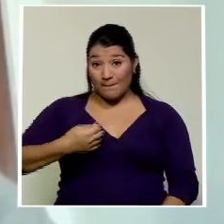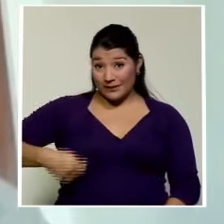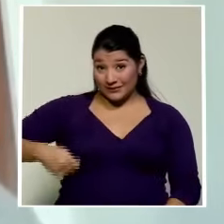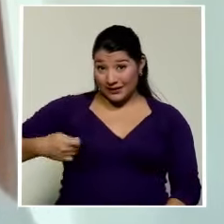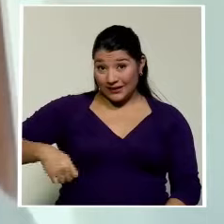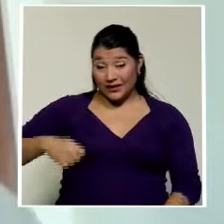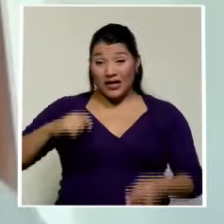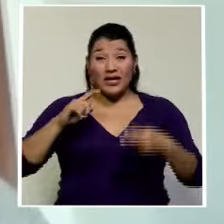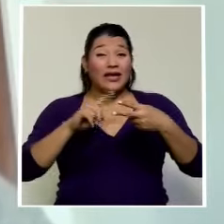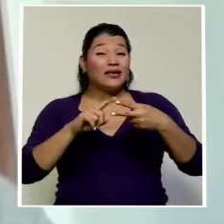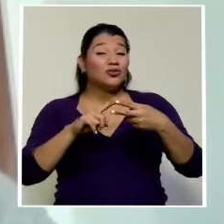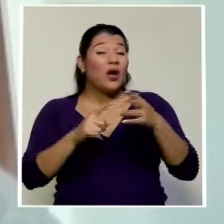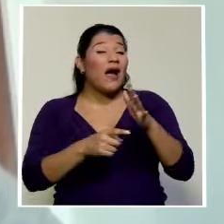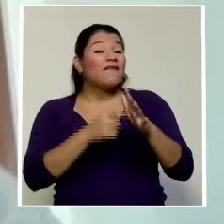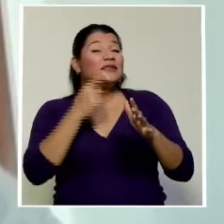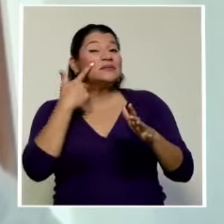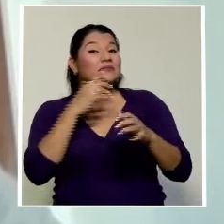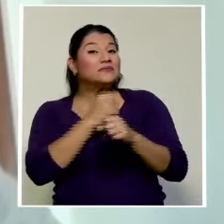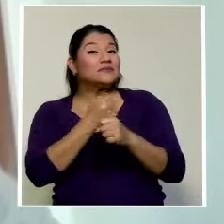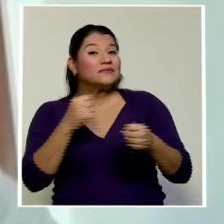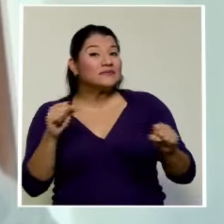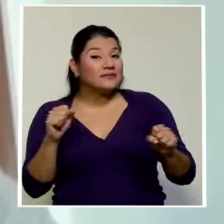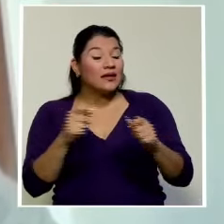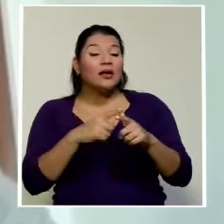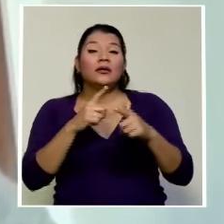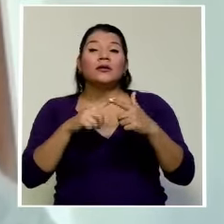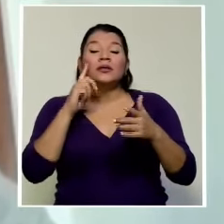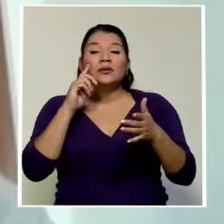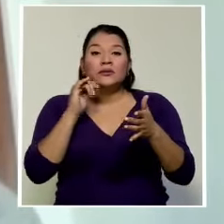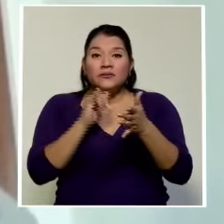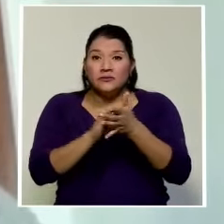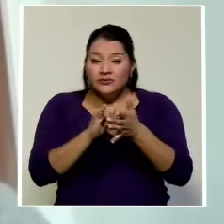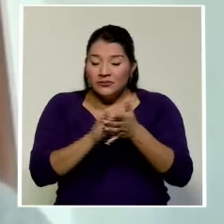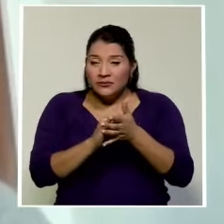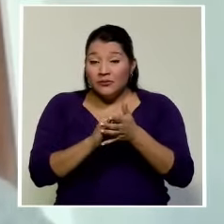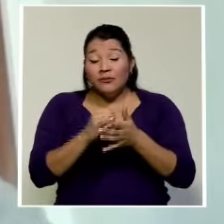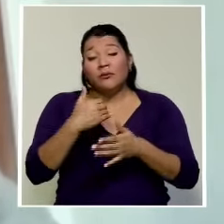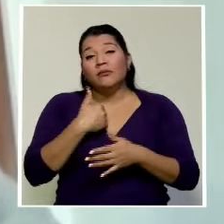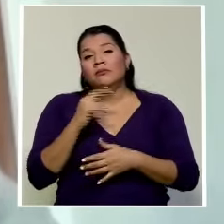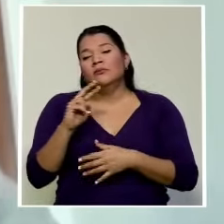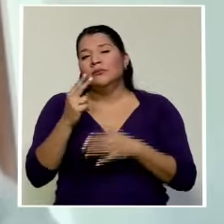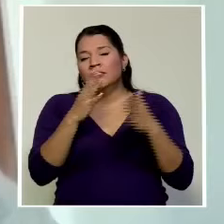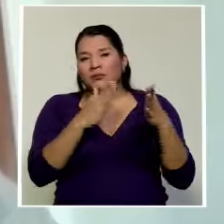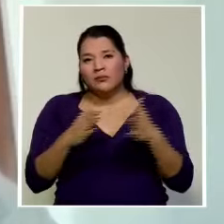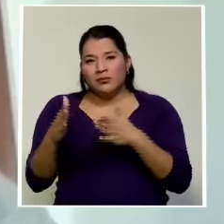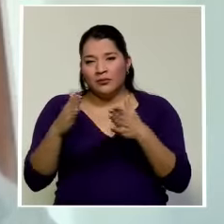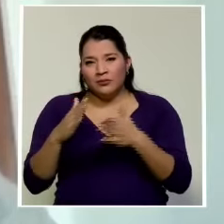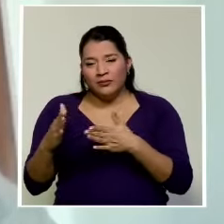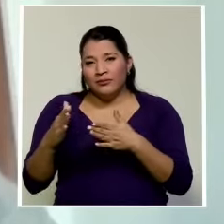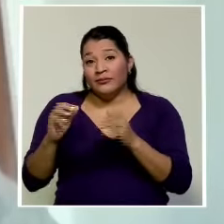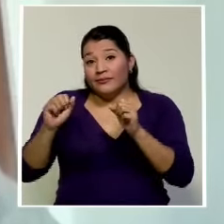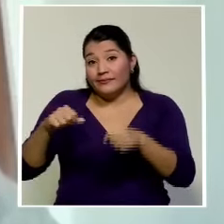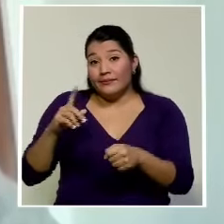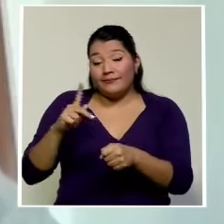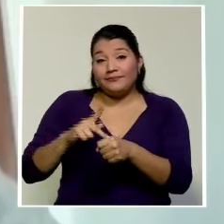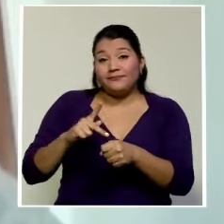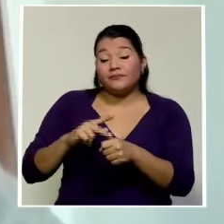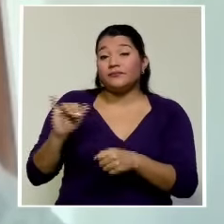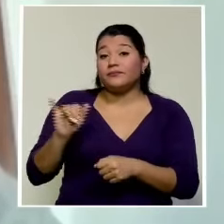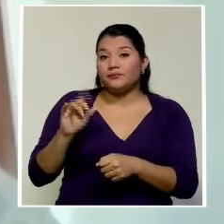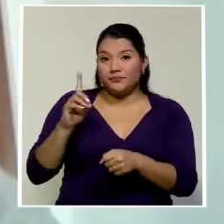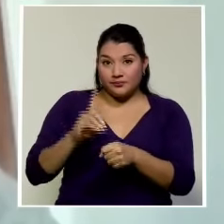un tanto inalcanzable. Entonces, por esa parte se tiene ese plan B de la Asamblea Legislativa.